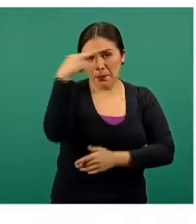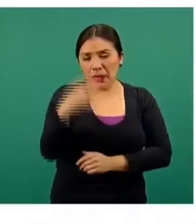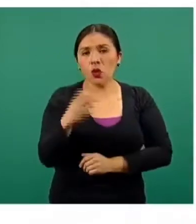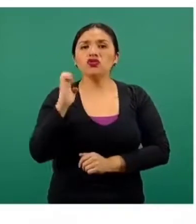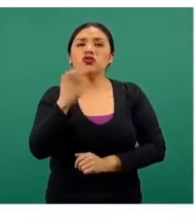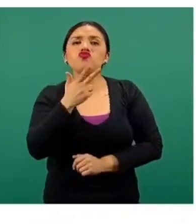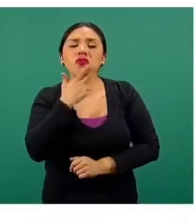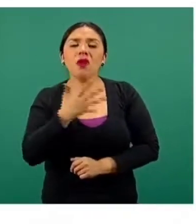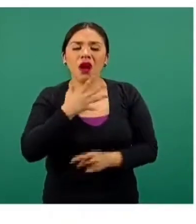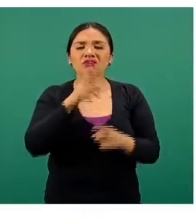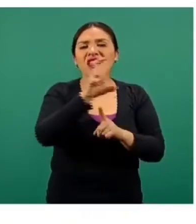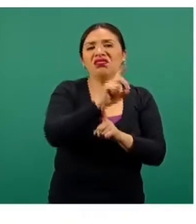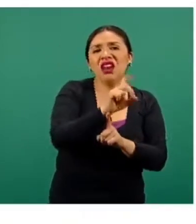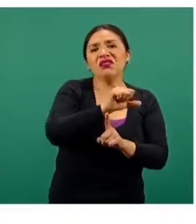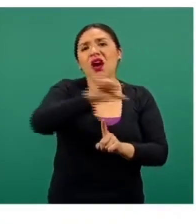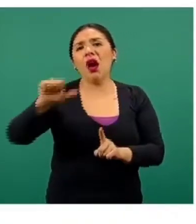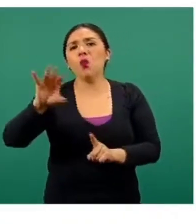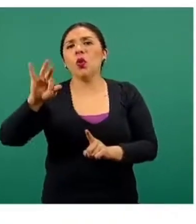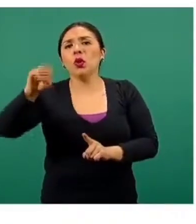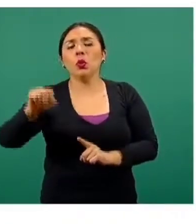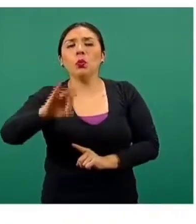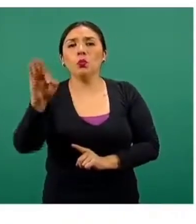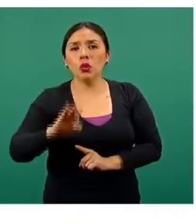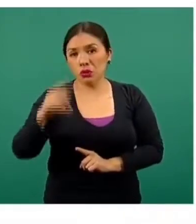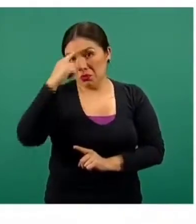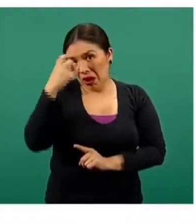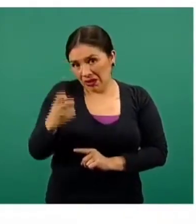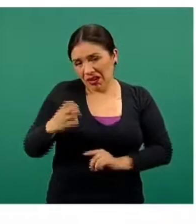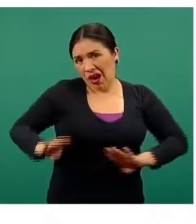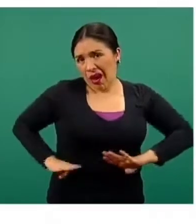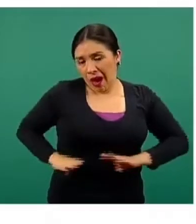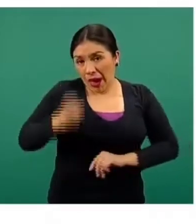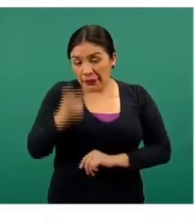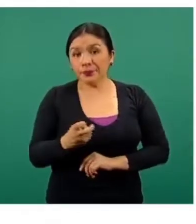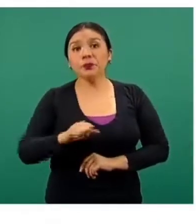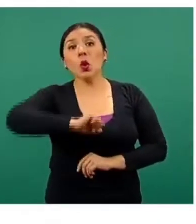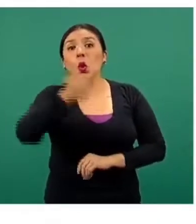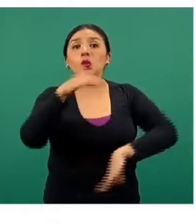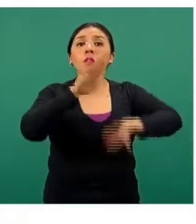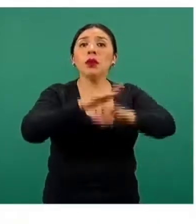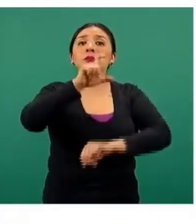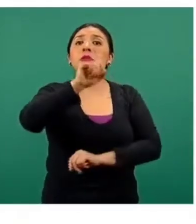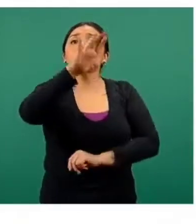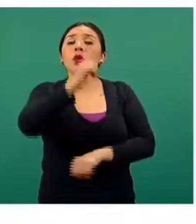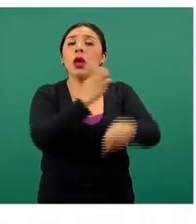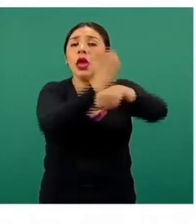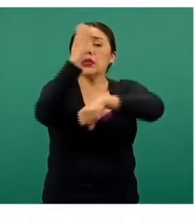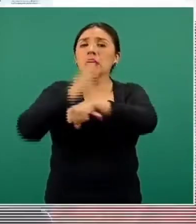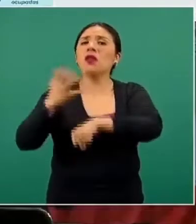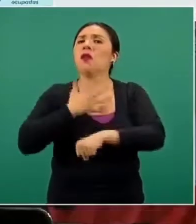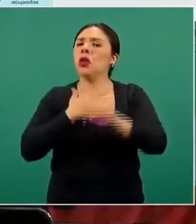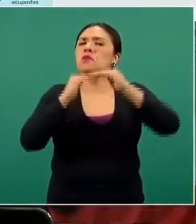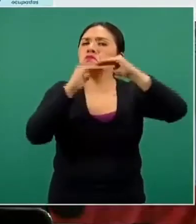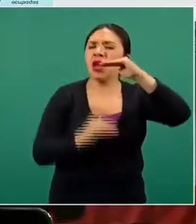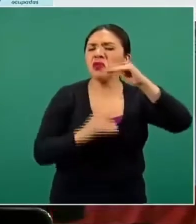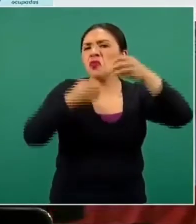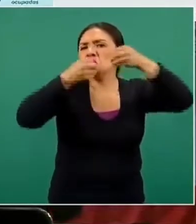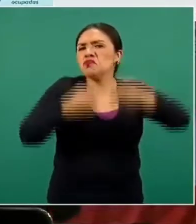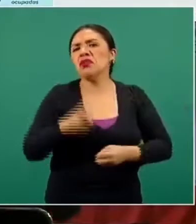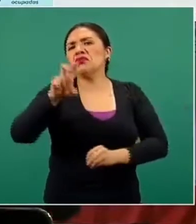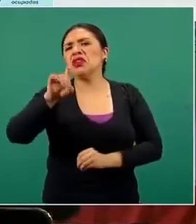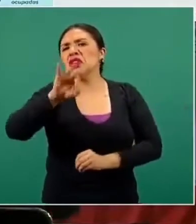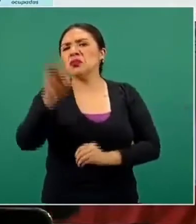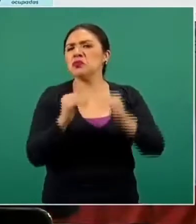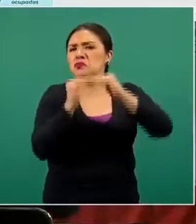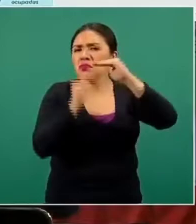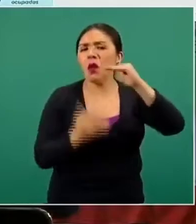entre un 30 y un 49% para efecto del rango. 29 entidades también con una ocupación muy baja, lo cual